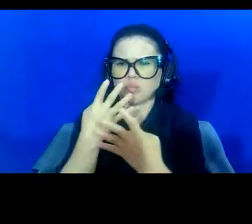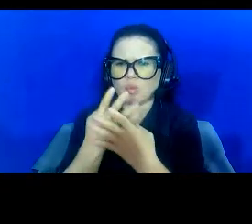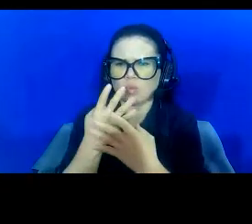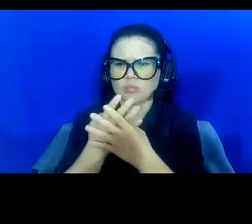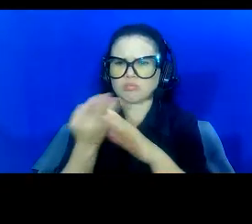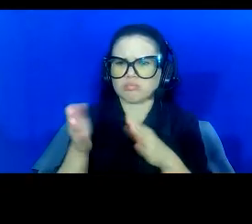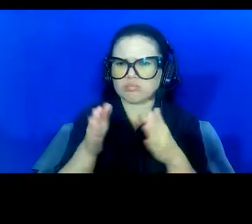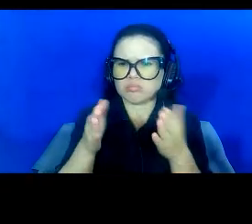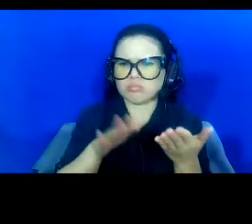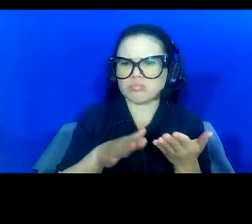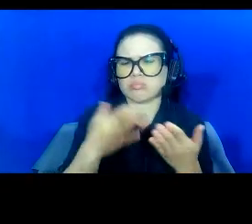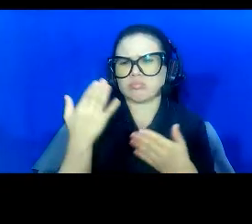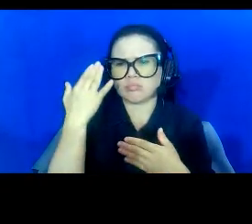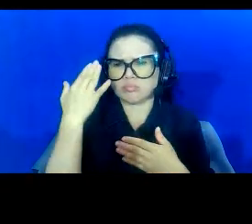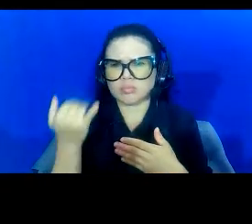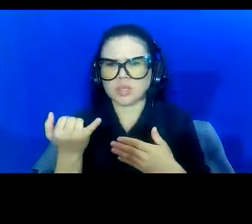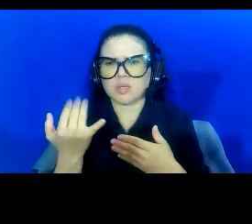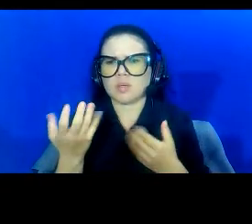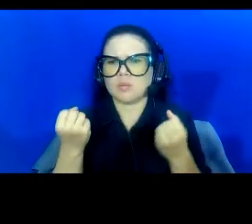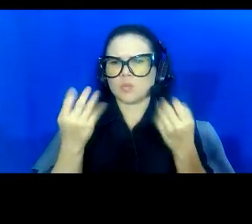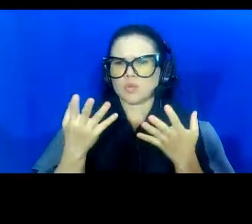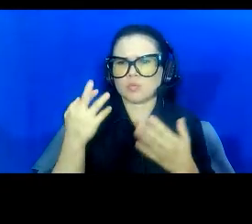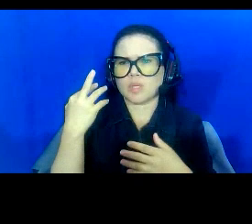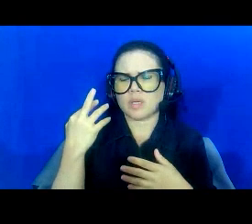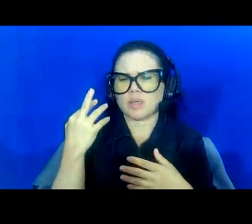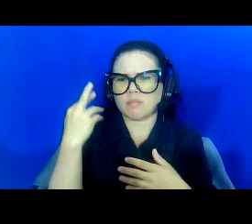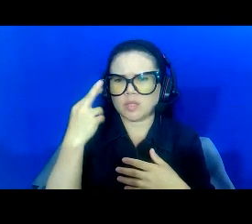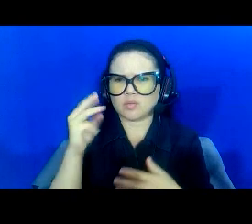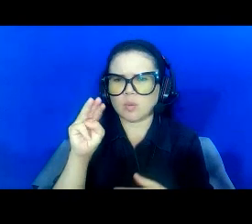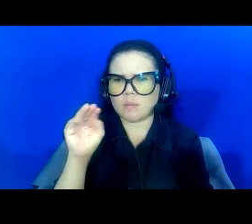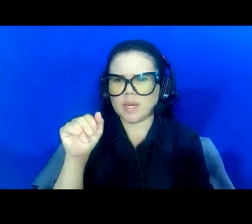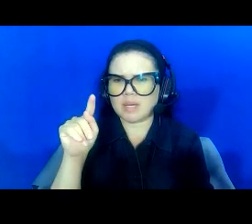metadona. Así que no sé si en el A4 eso se